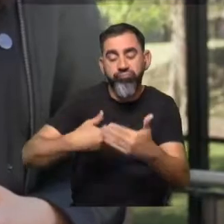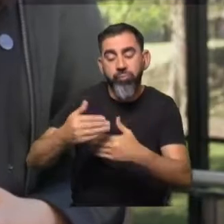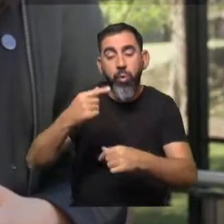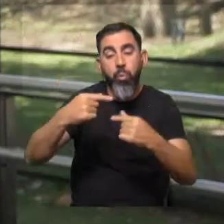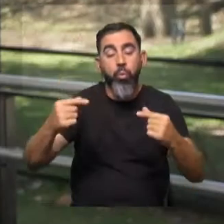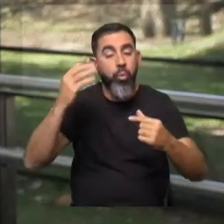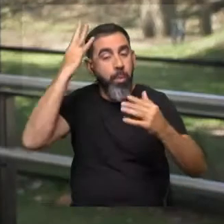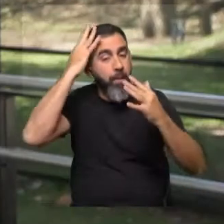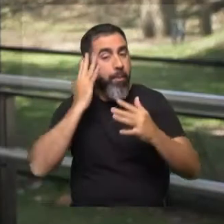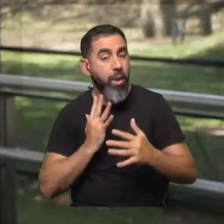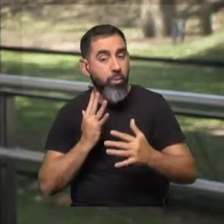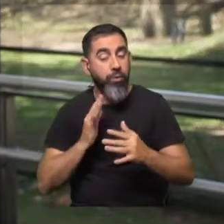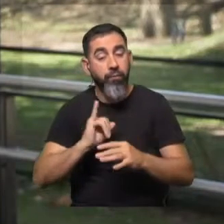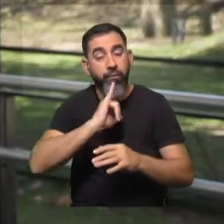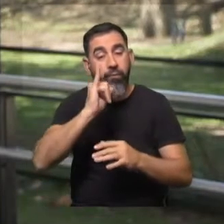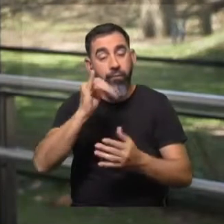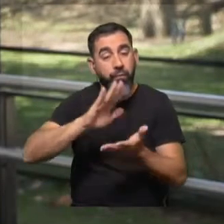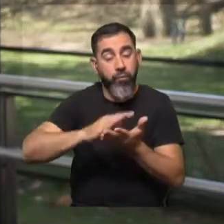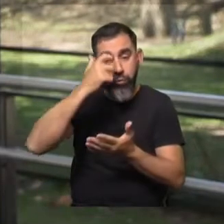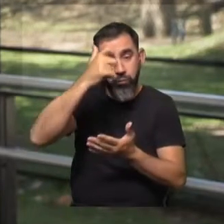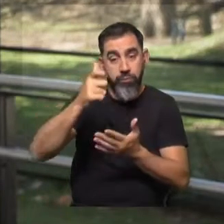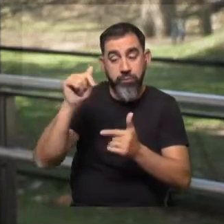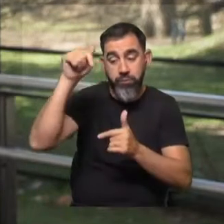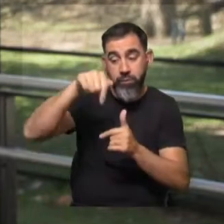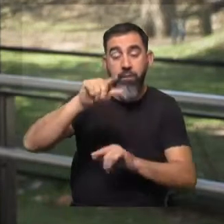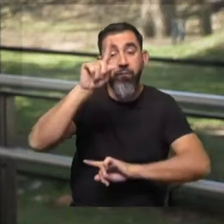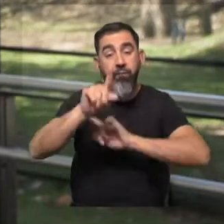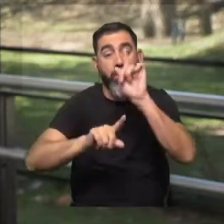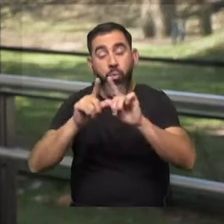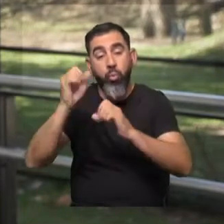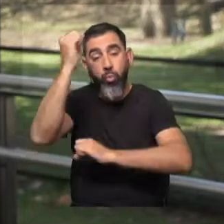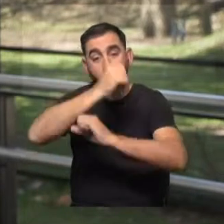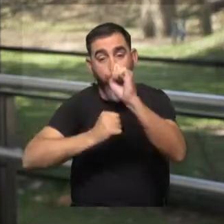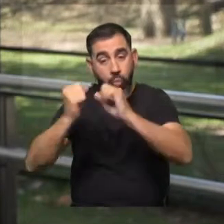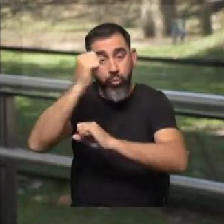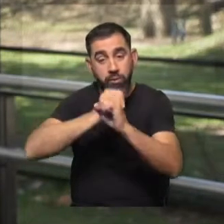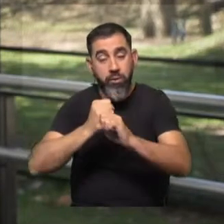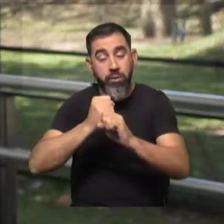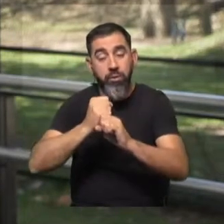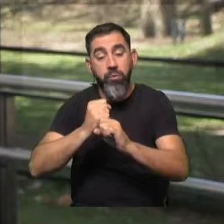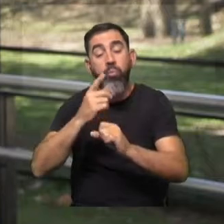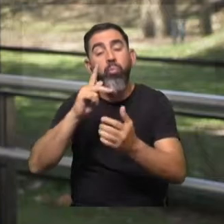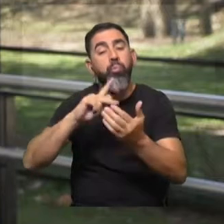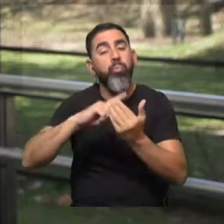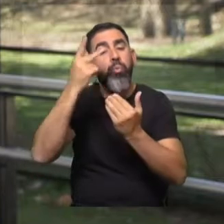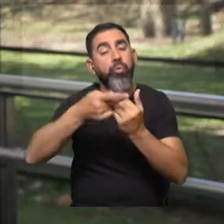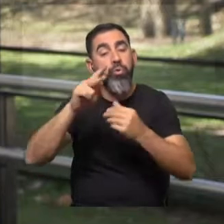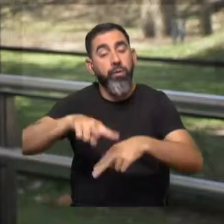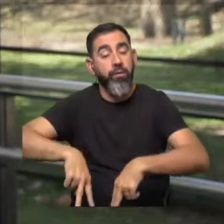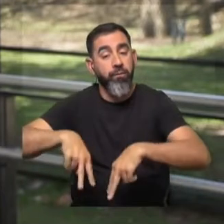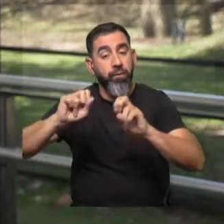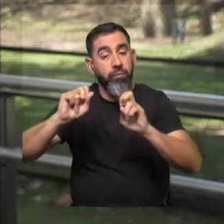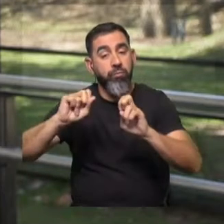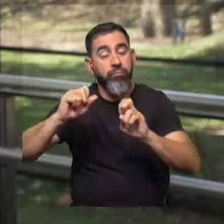el pelo. En este informe de Sobreciencia vinimos hasta la Facultad de Ingeniería para contarles de un proyecto de investigación